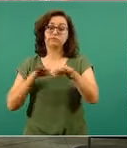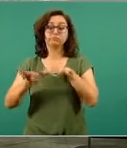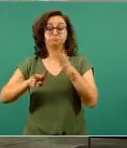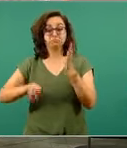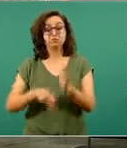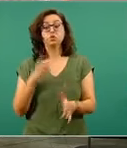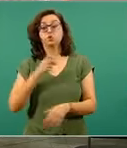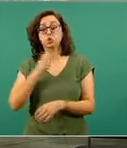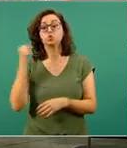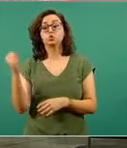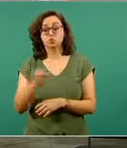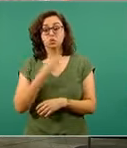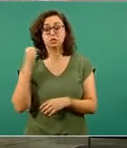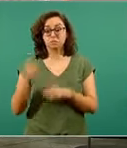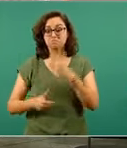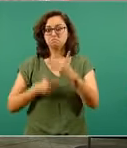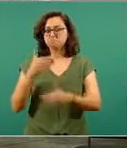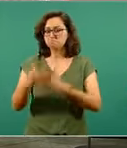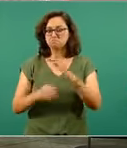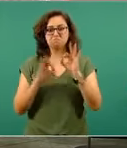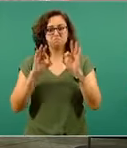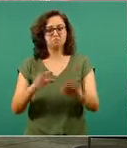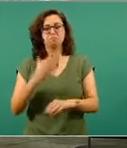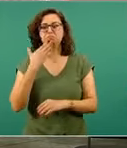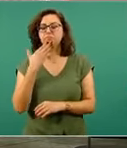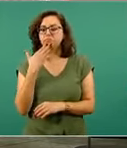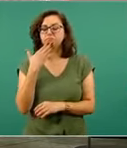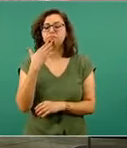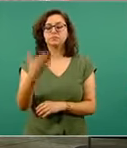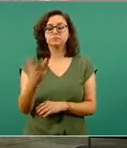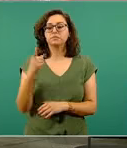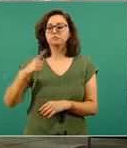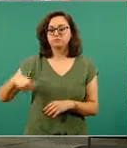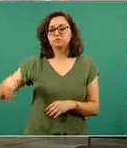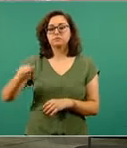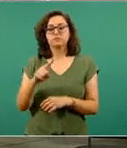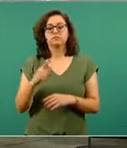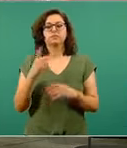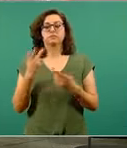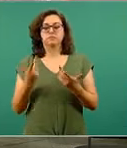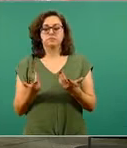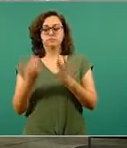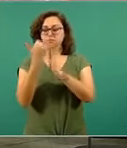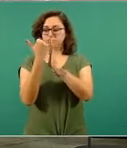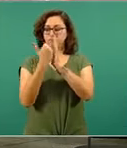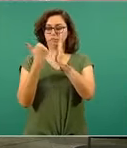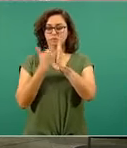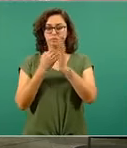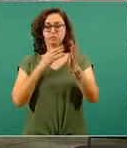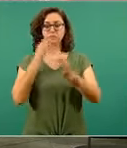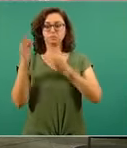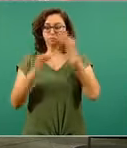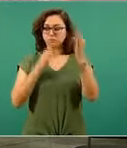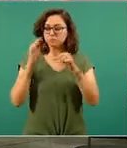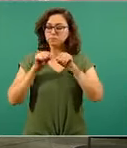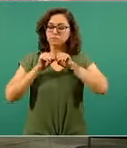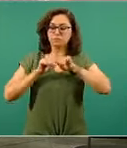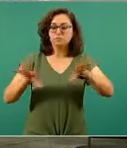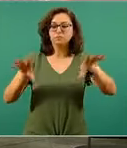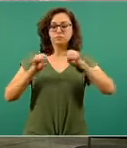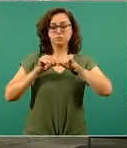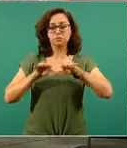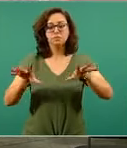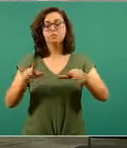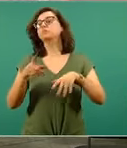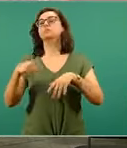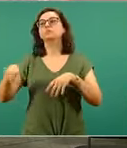muy buenos resultados. Ellos mismos se convertían en promotores de todas estas estrategias, llevaban esas buenas prácticas hacia